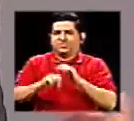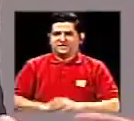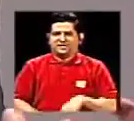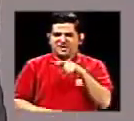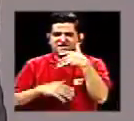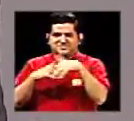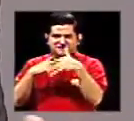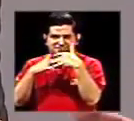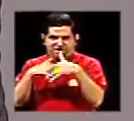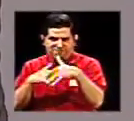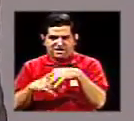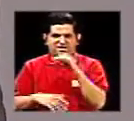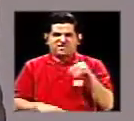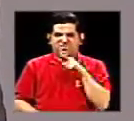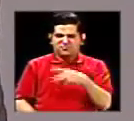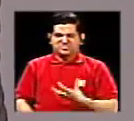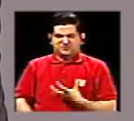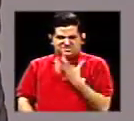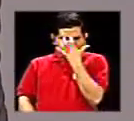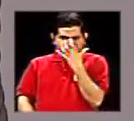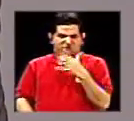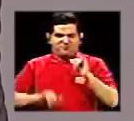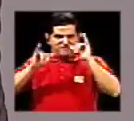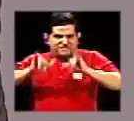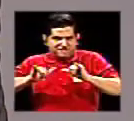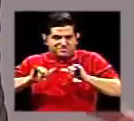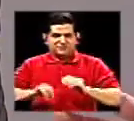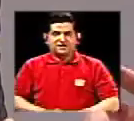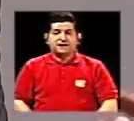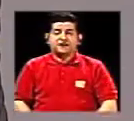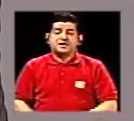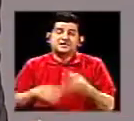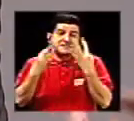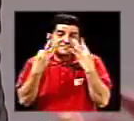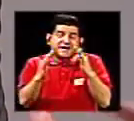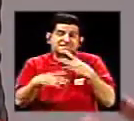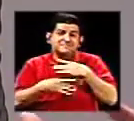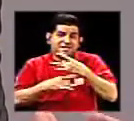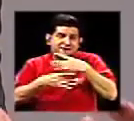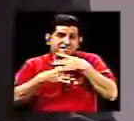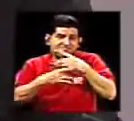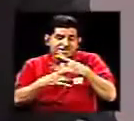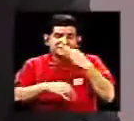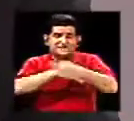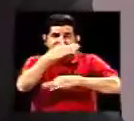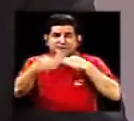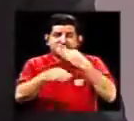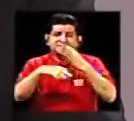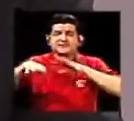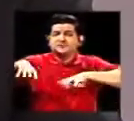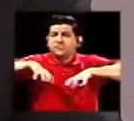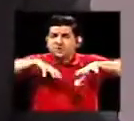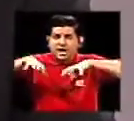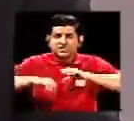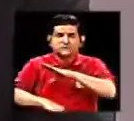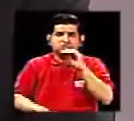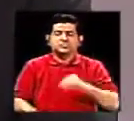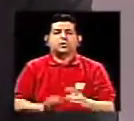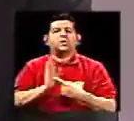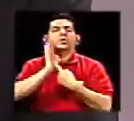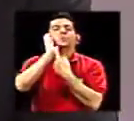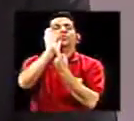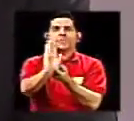esas heridas o esos resentimientos que han quedado? ¿Y habrá algún interés de hacer algún tipo de gesto o de